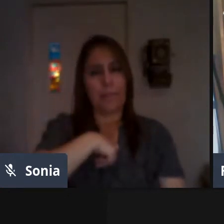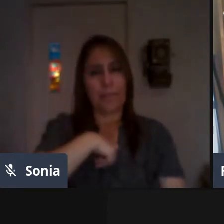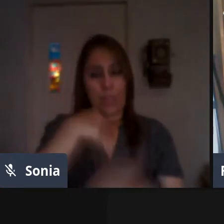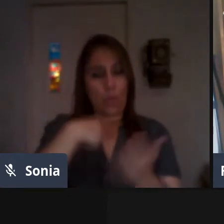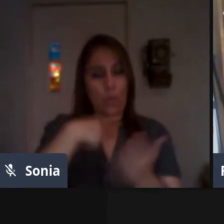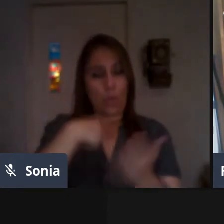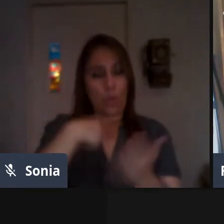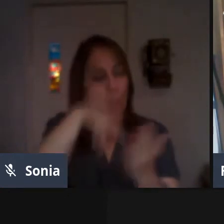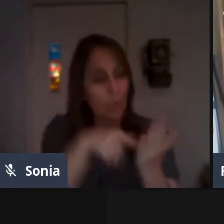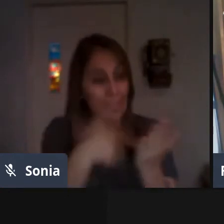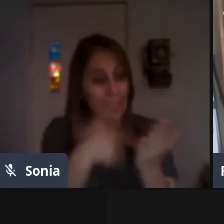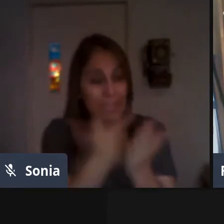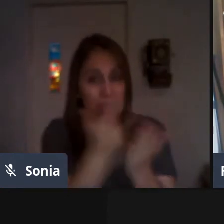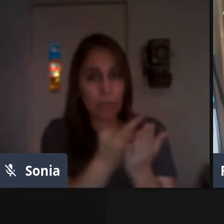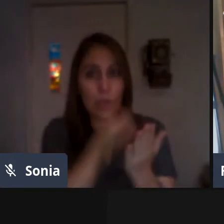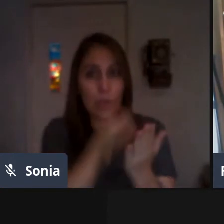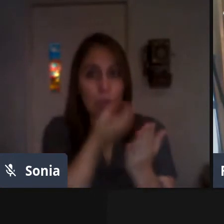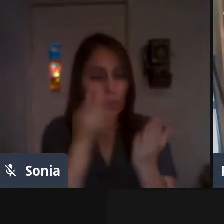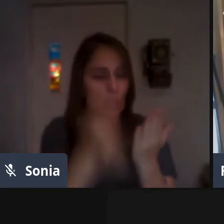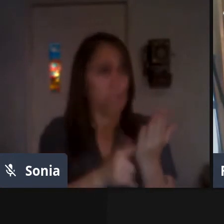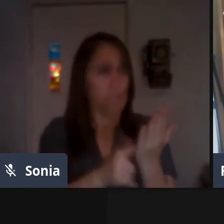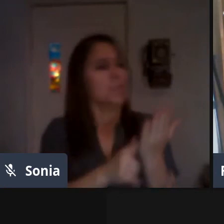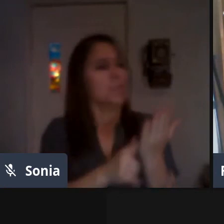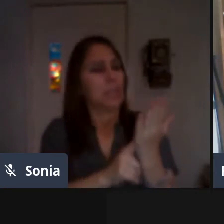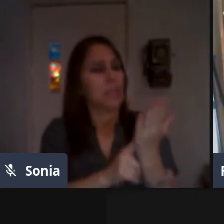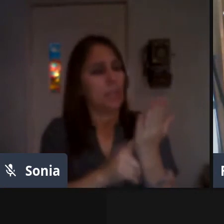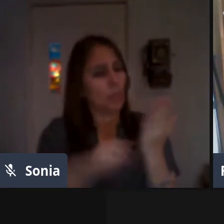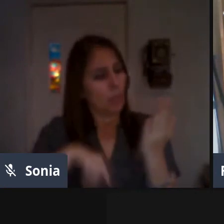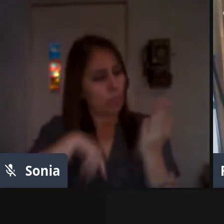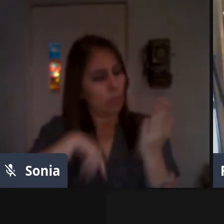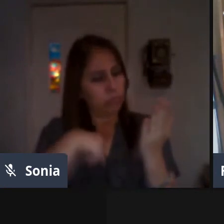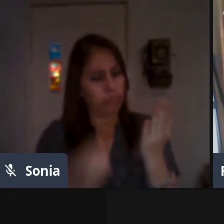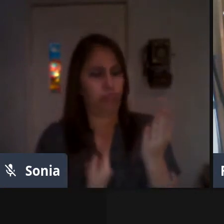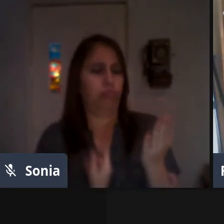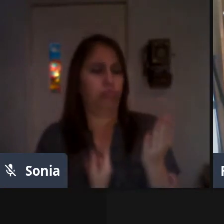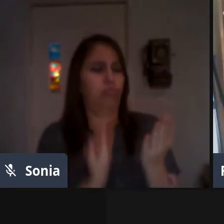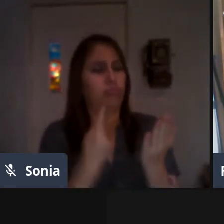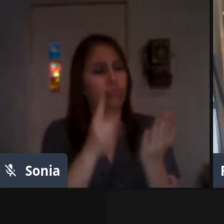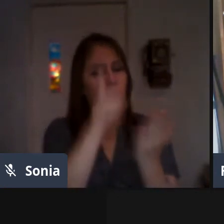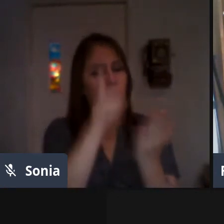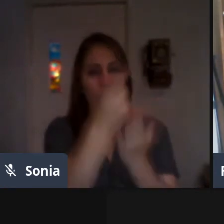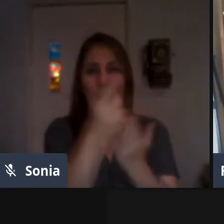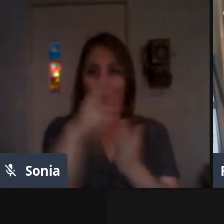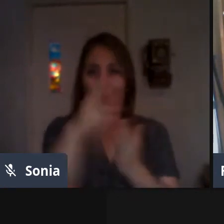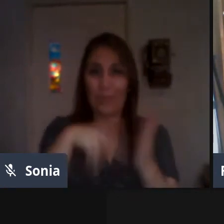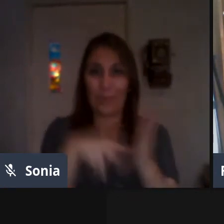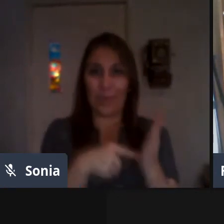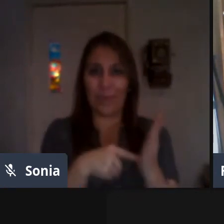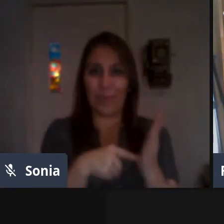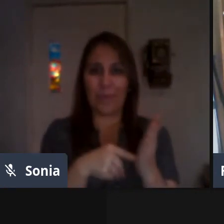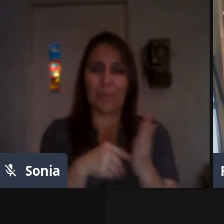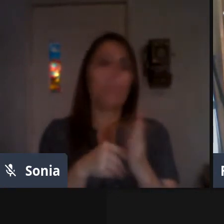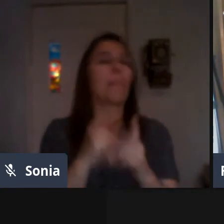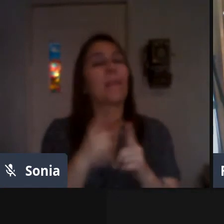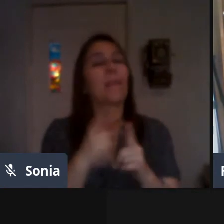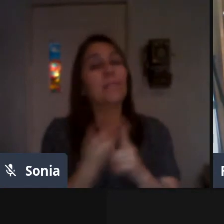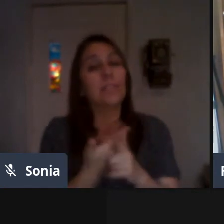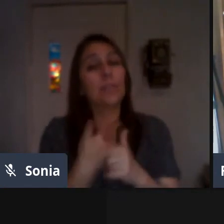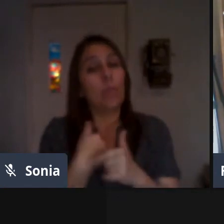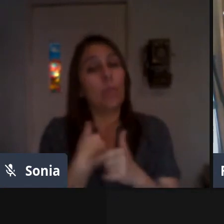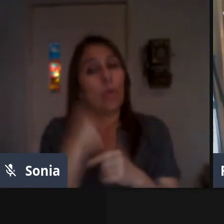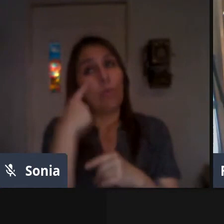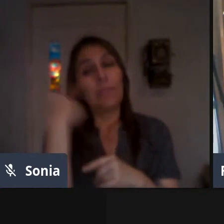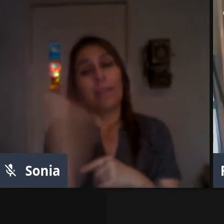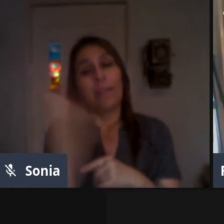aparece en medio de la lectura entonces lo que uno normalmente haría en los márgenes de los libros